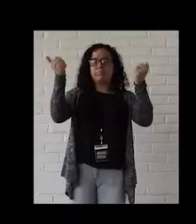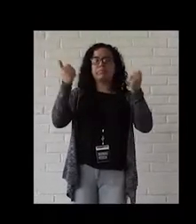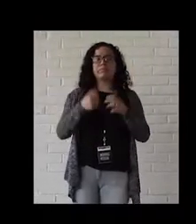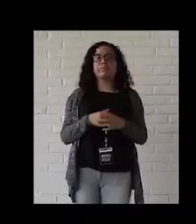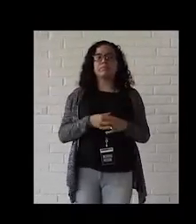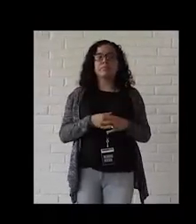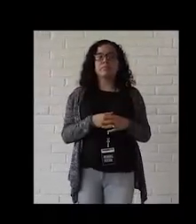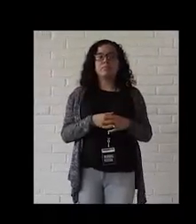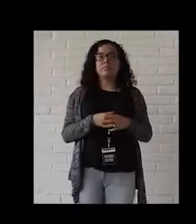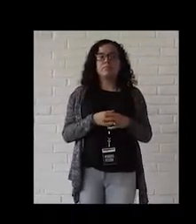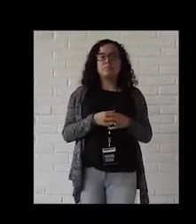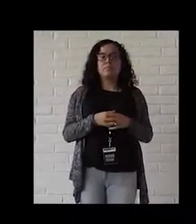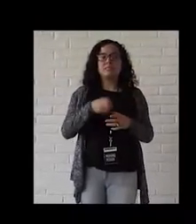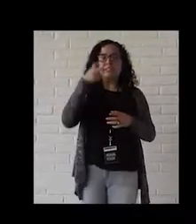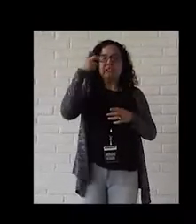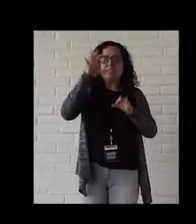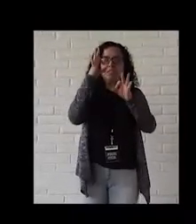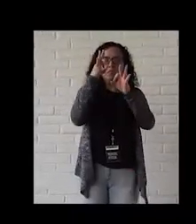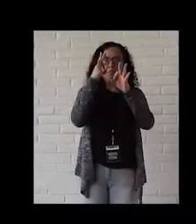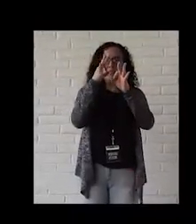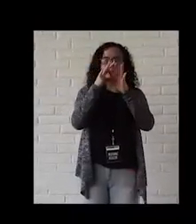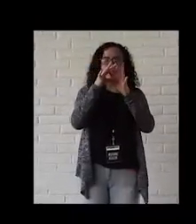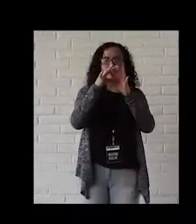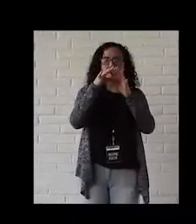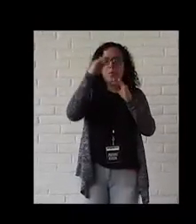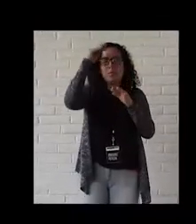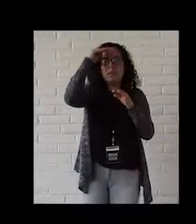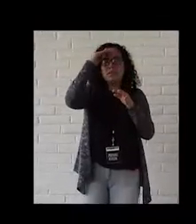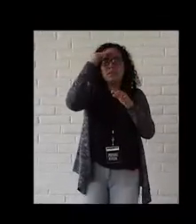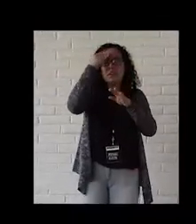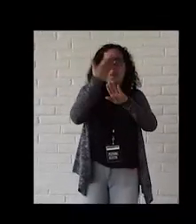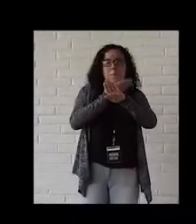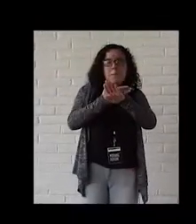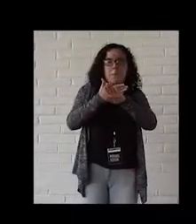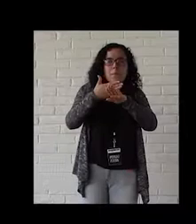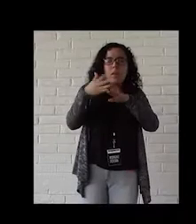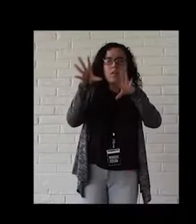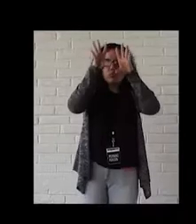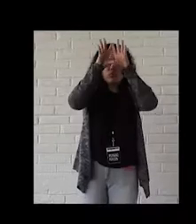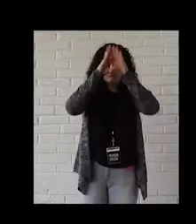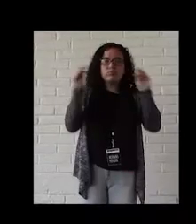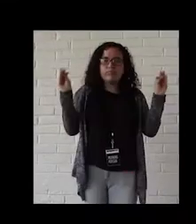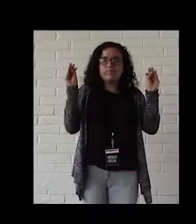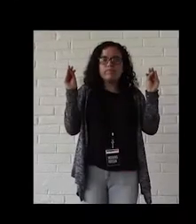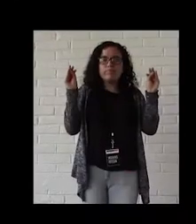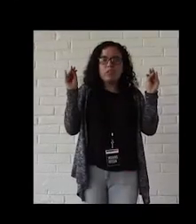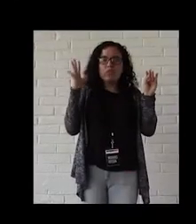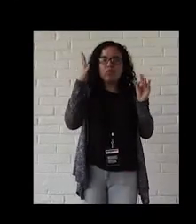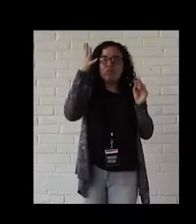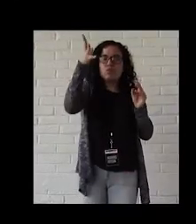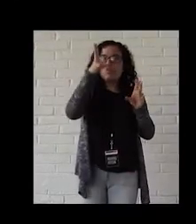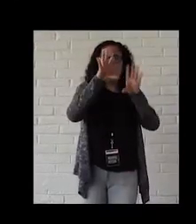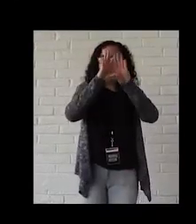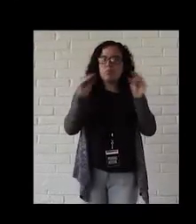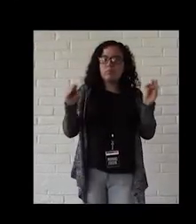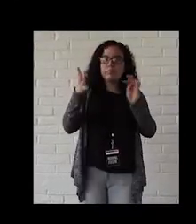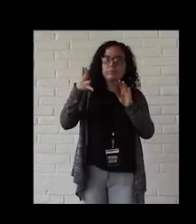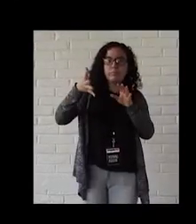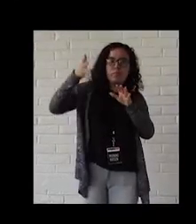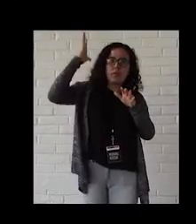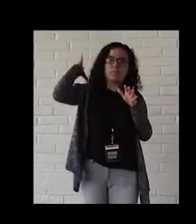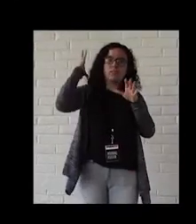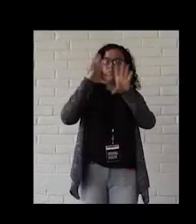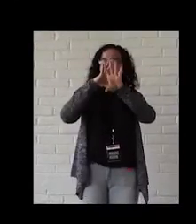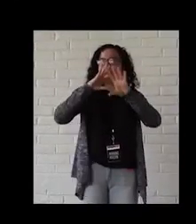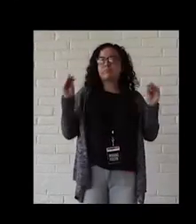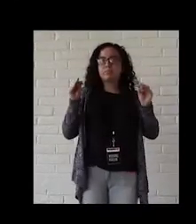mente se pone en blanco. Ya no hay pasado, ya no hay futuro, y lo único que existe es el momento presente, que